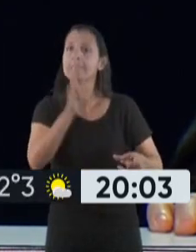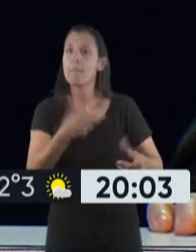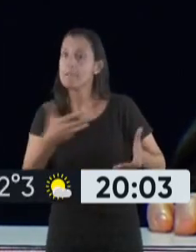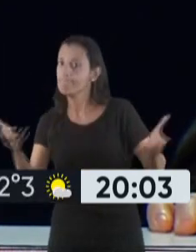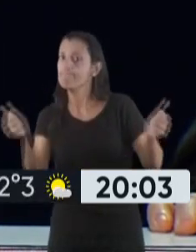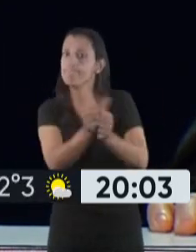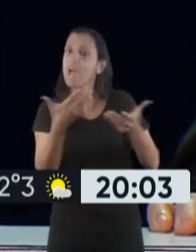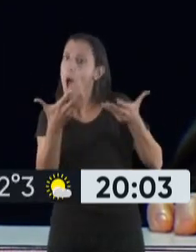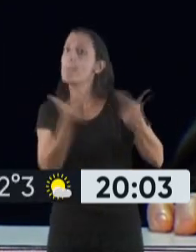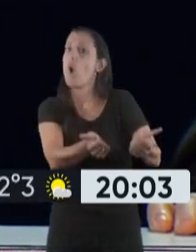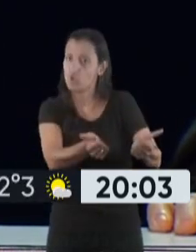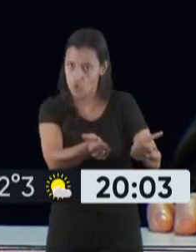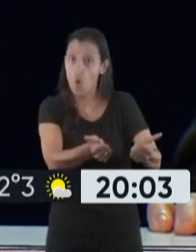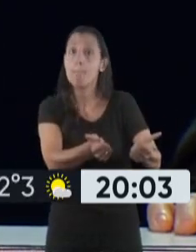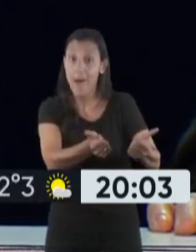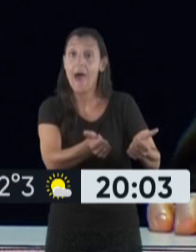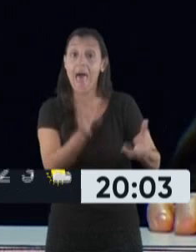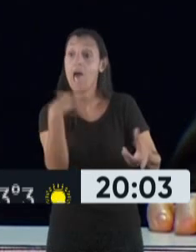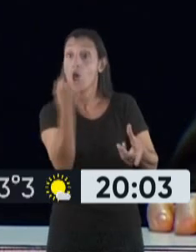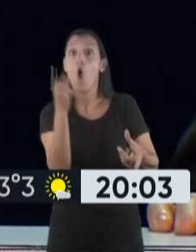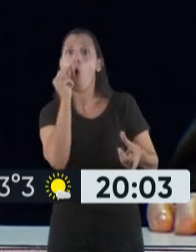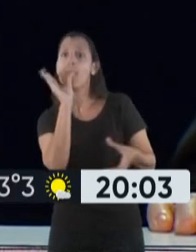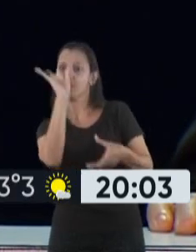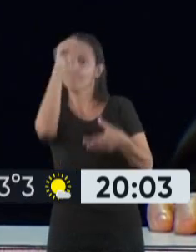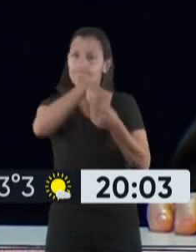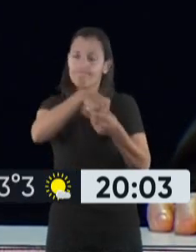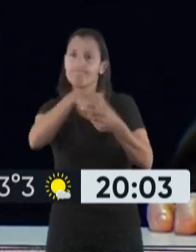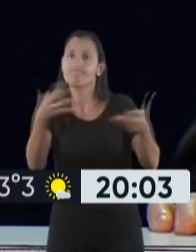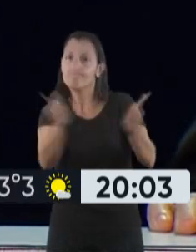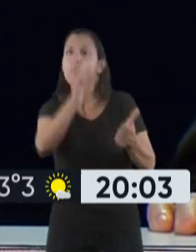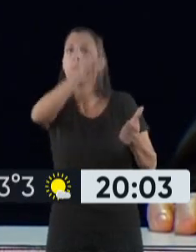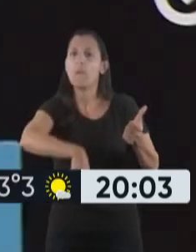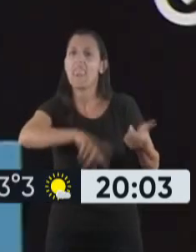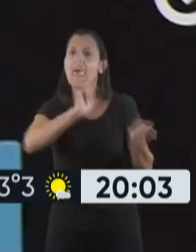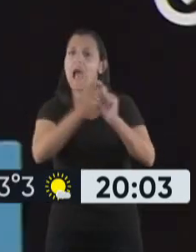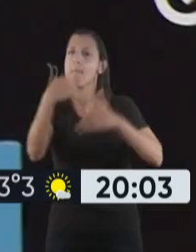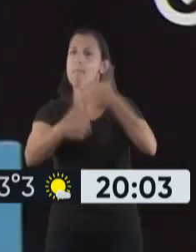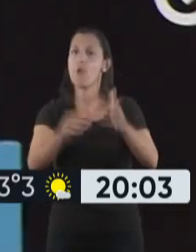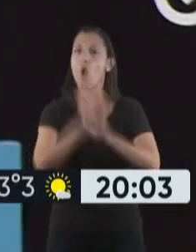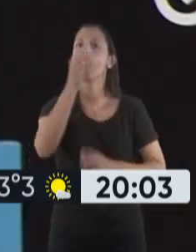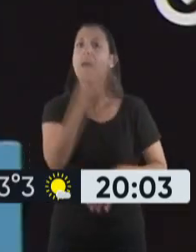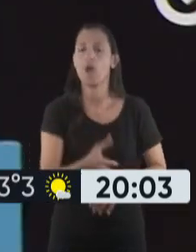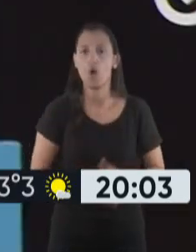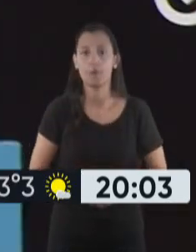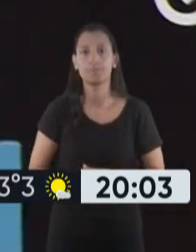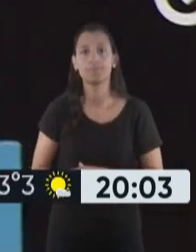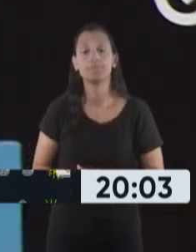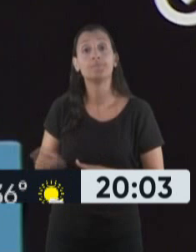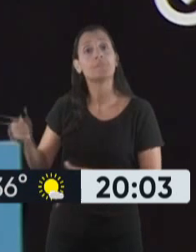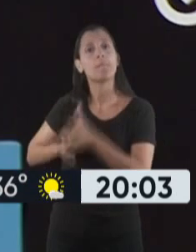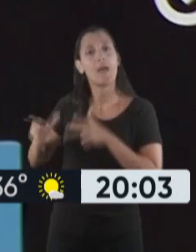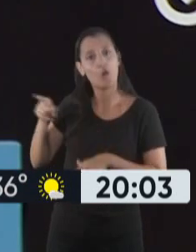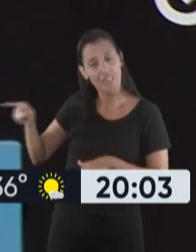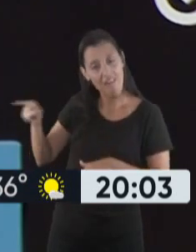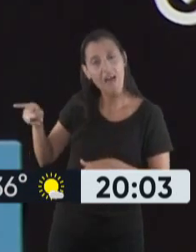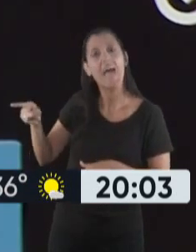en consecuencia para sumarse a esa ola y provocar el cambio. Alguien contaba que ella es hija